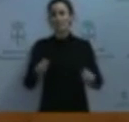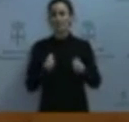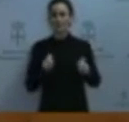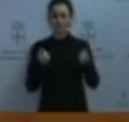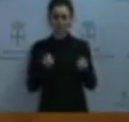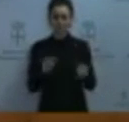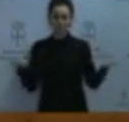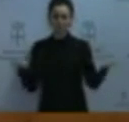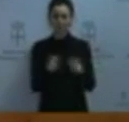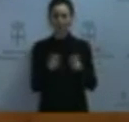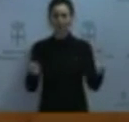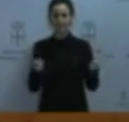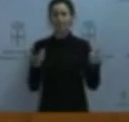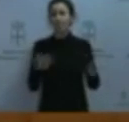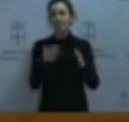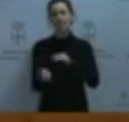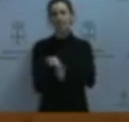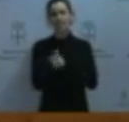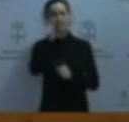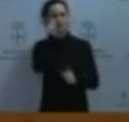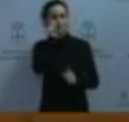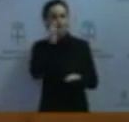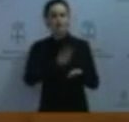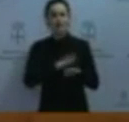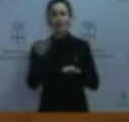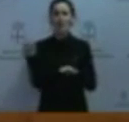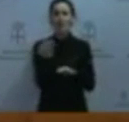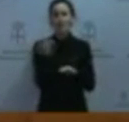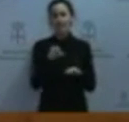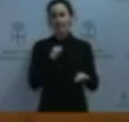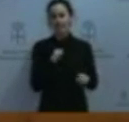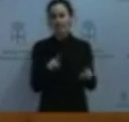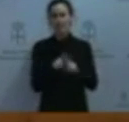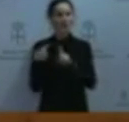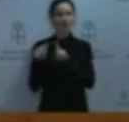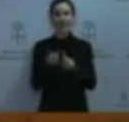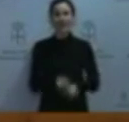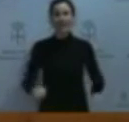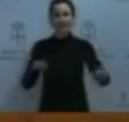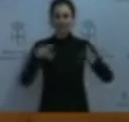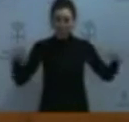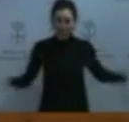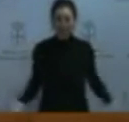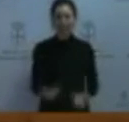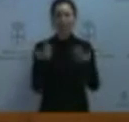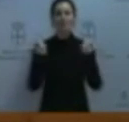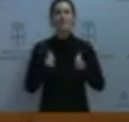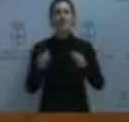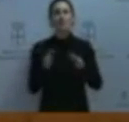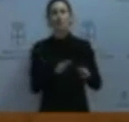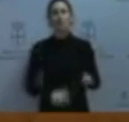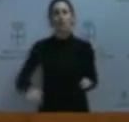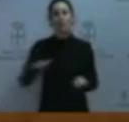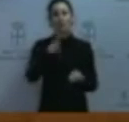que plantear la falta de una estrategia turística que tenga como objetivo reactivar la vida en las zonas